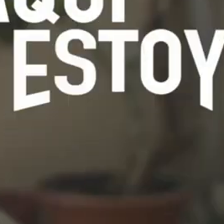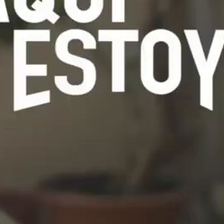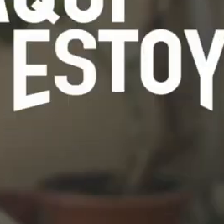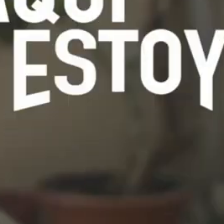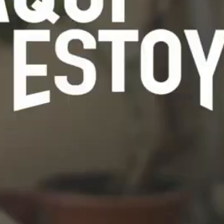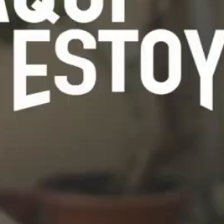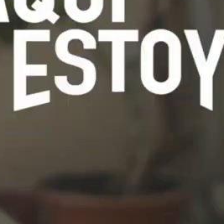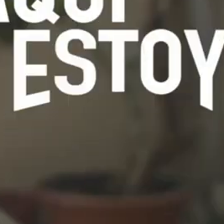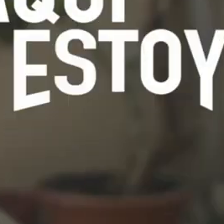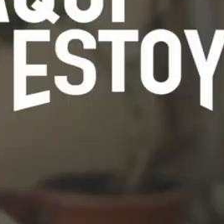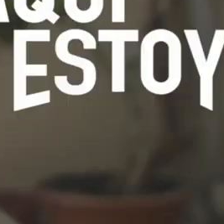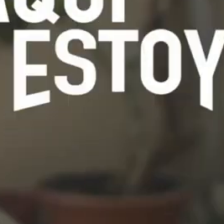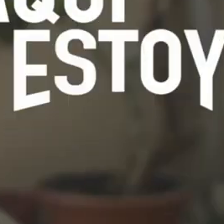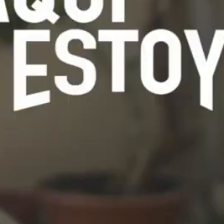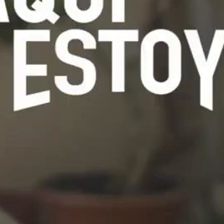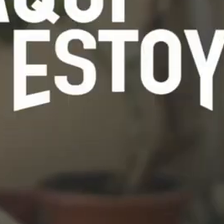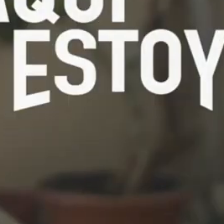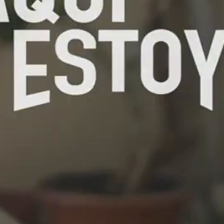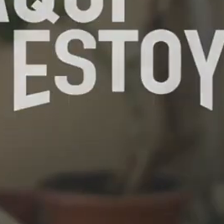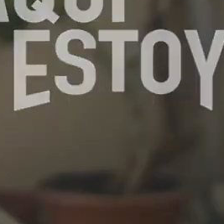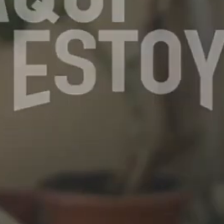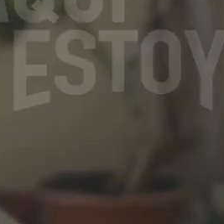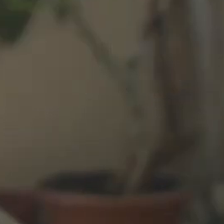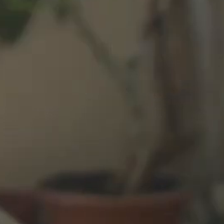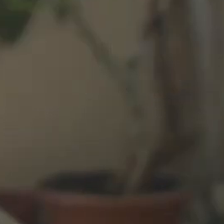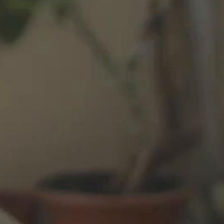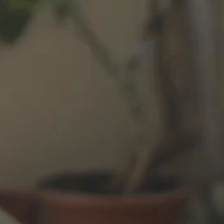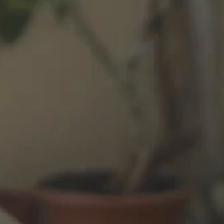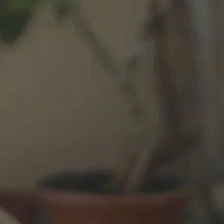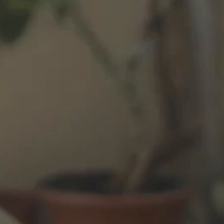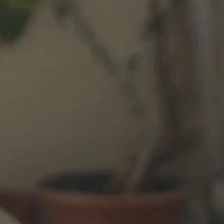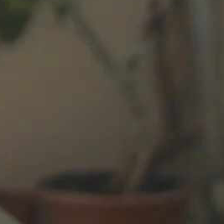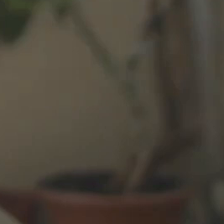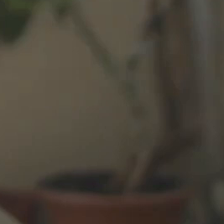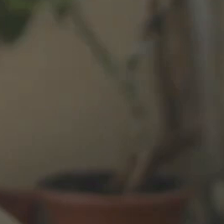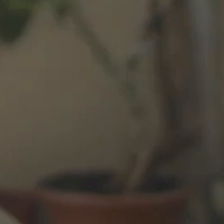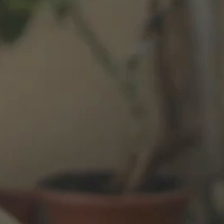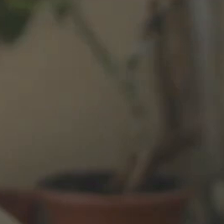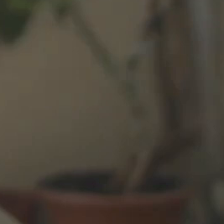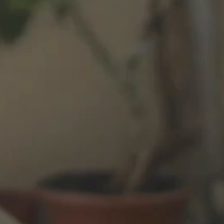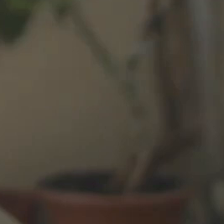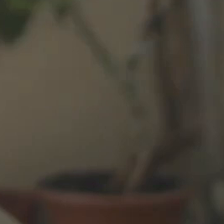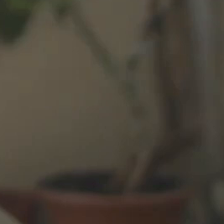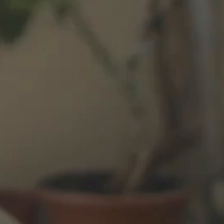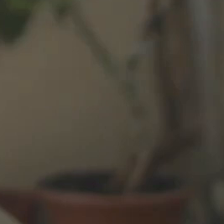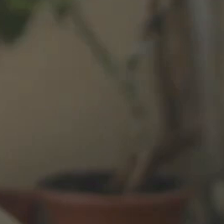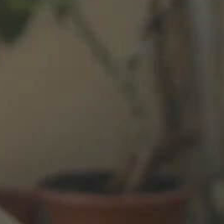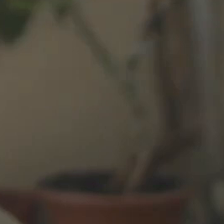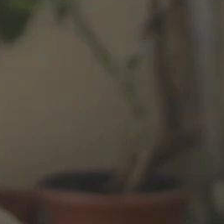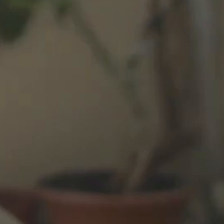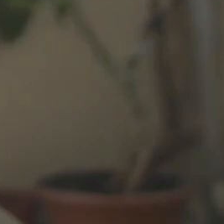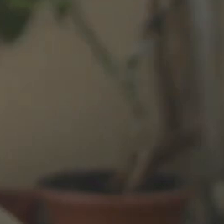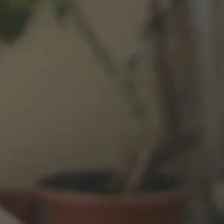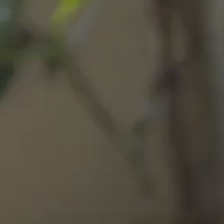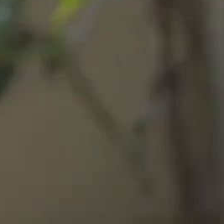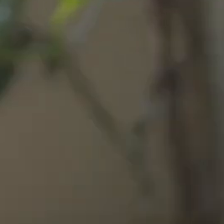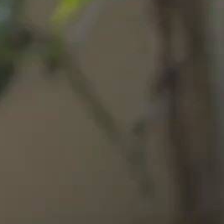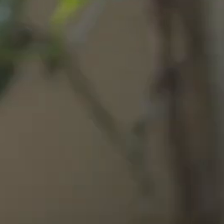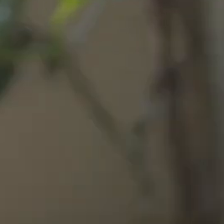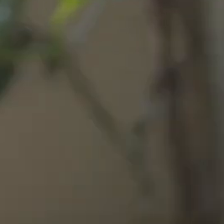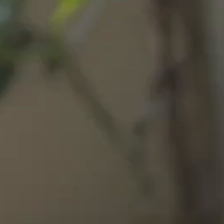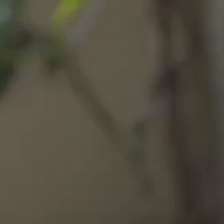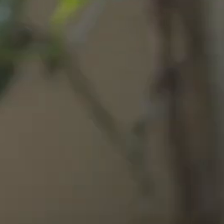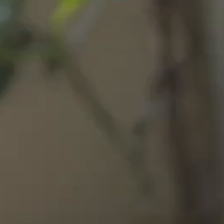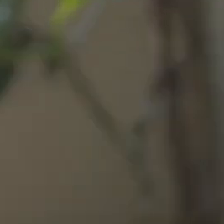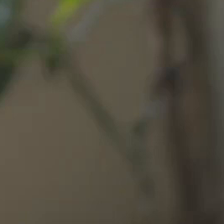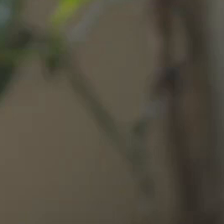Viejo güey, conocer a alguien en riesgo de suicidio es más común de lo que se cree. Puede ser un compa tuyo, un familiar, alguien del brete. Si